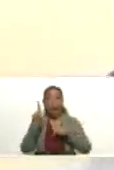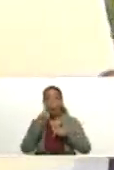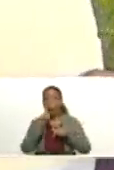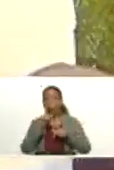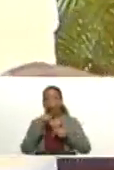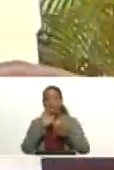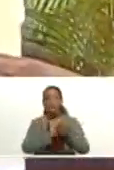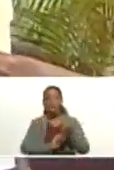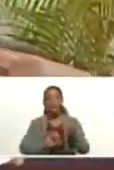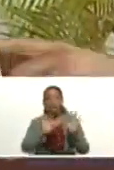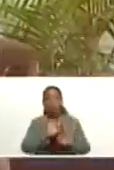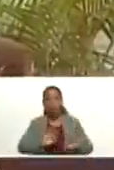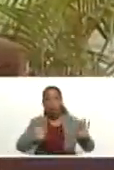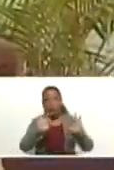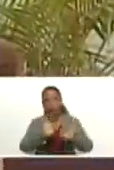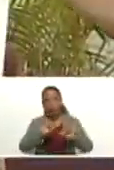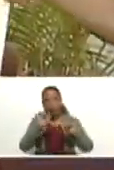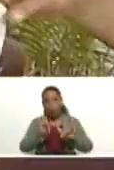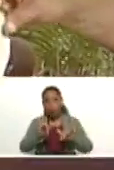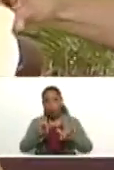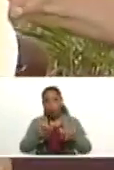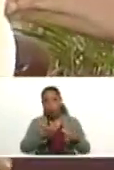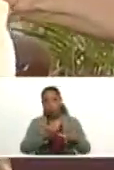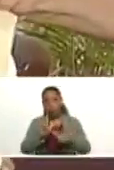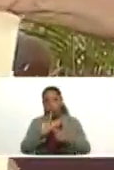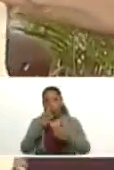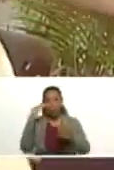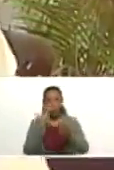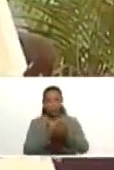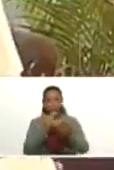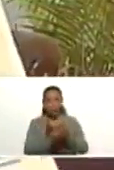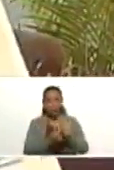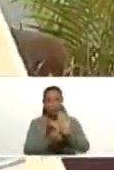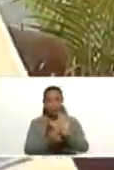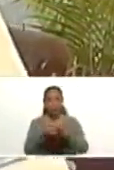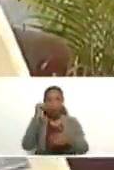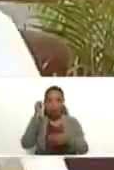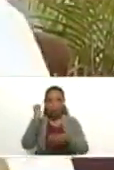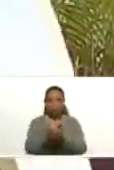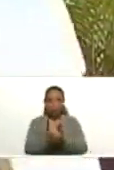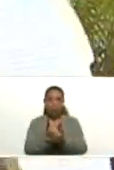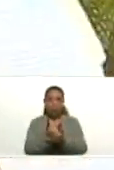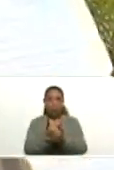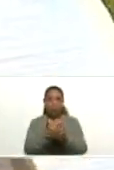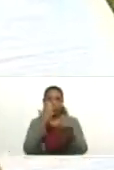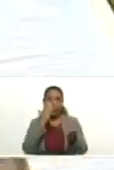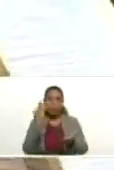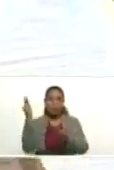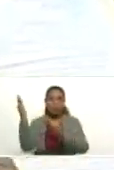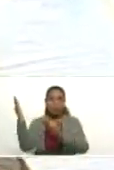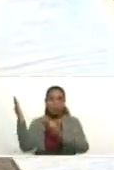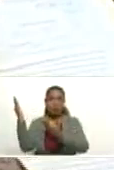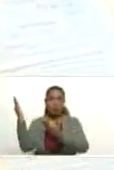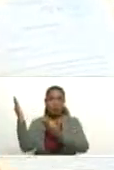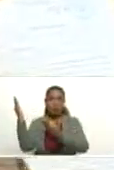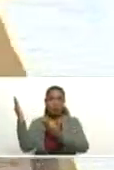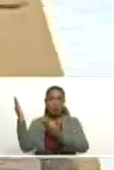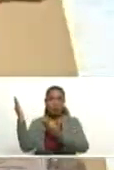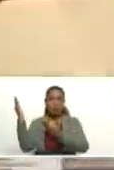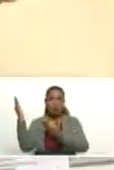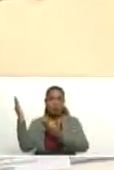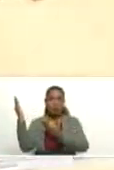a nadie. Aquí esto está registrado y selladito por acá, como las cámaras lo pueden ver. Pero,